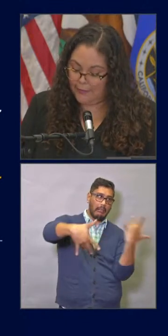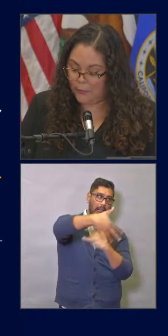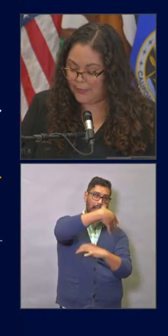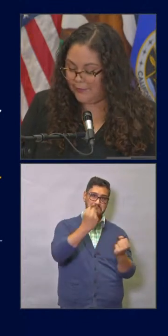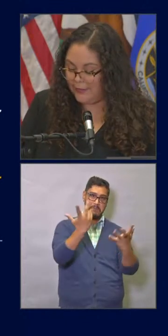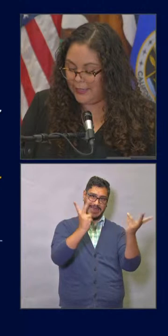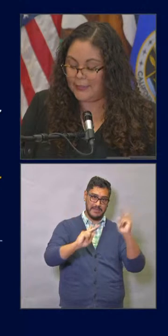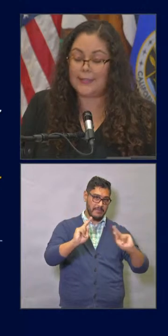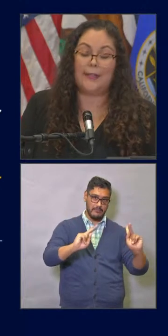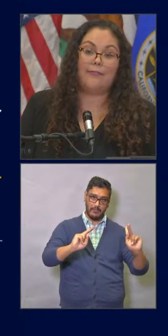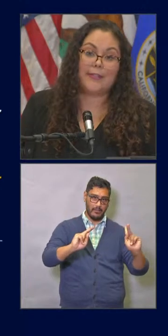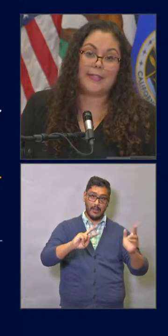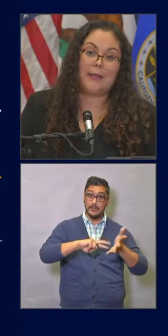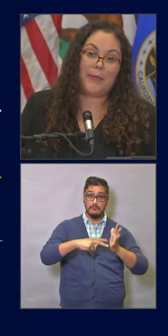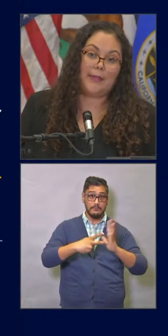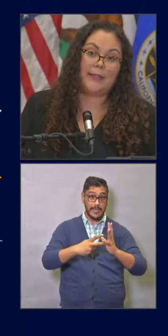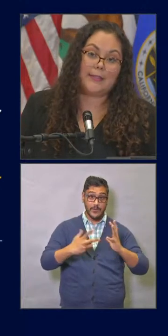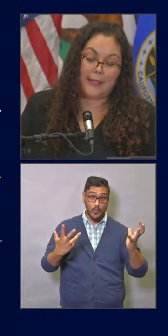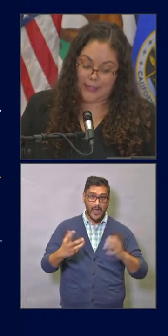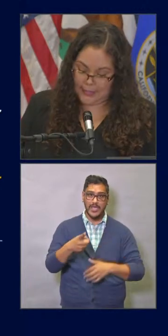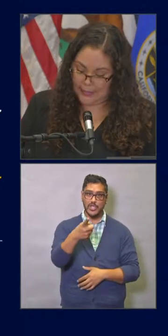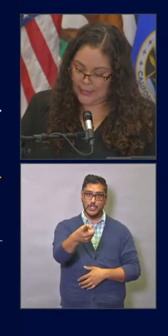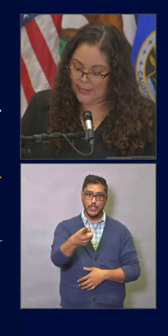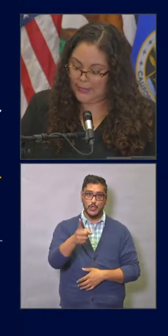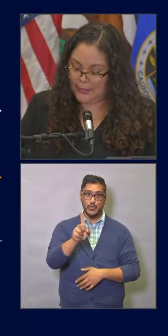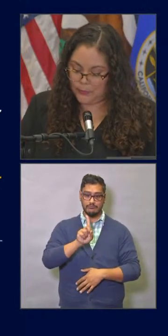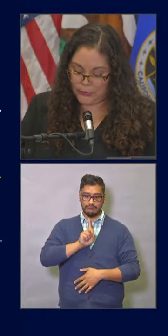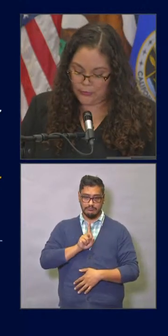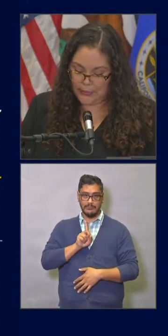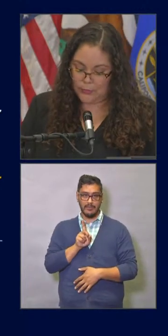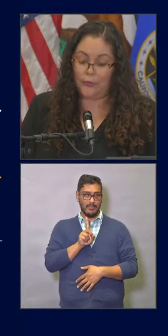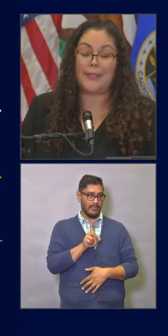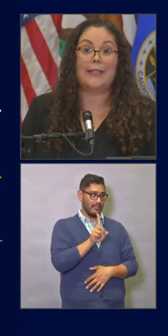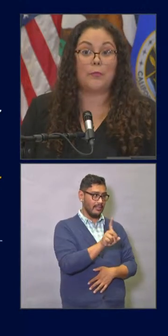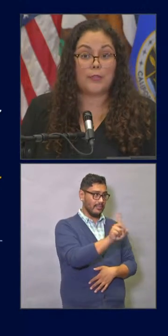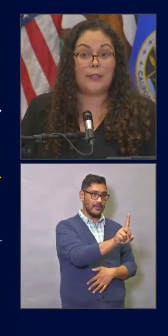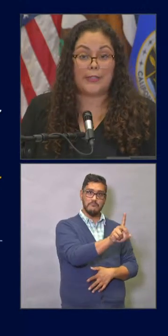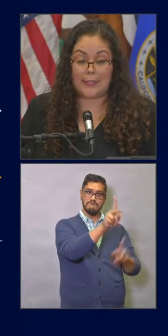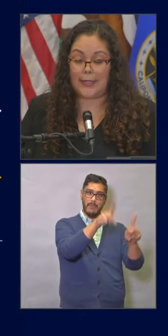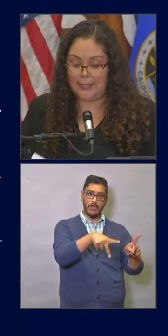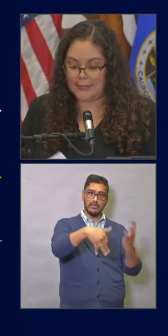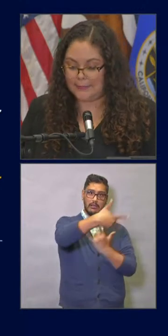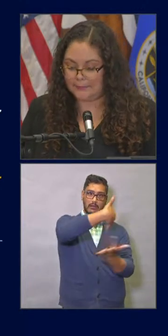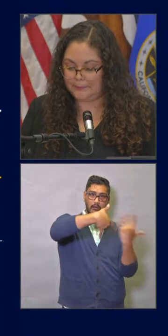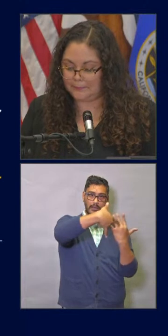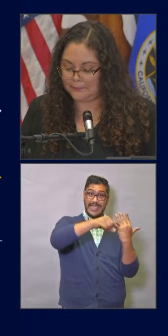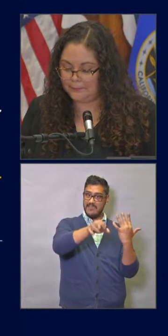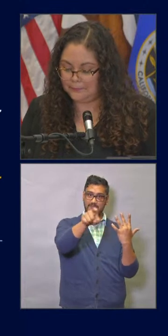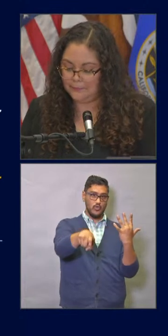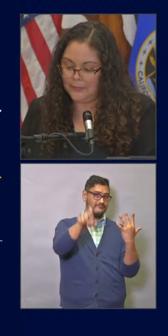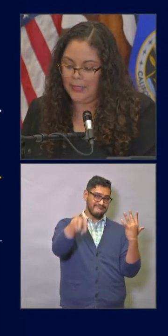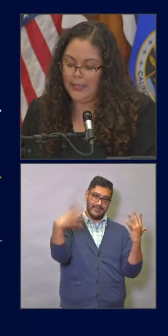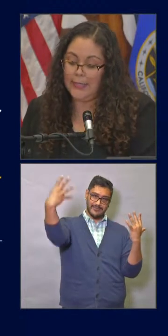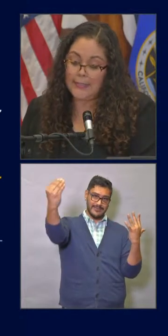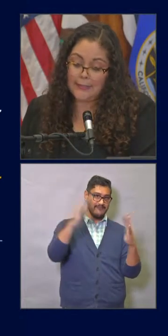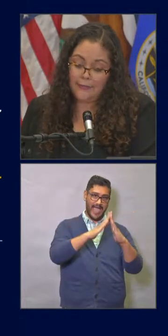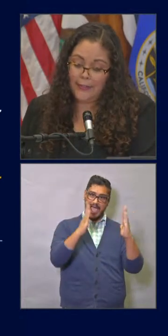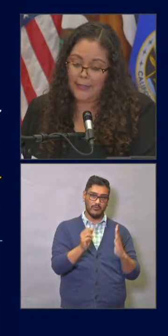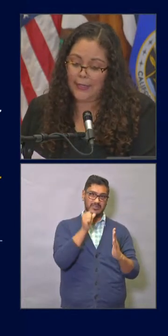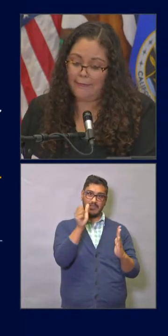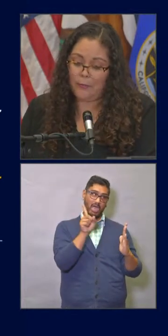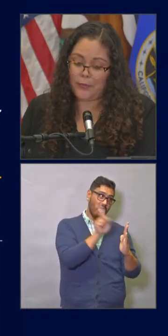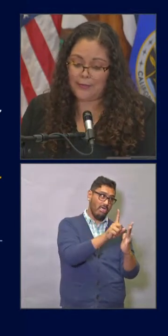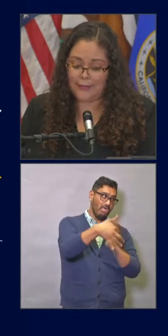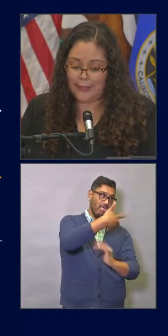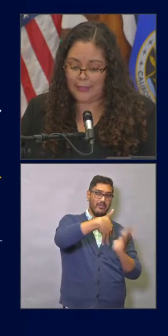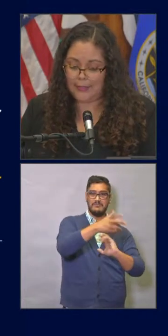Significa que debemos evitar estar físicamente cerca de las personas cuando salimos de nuestra casa. Y